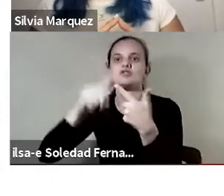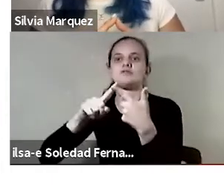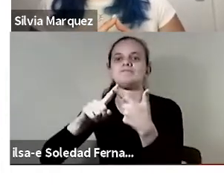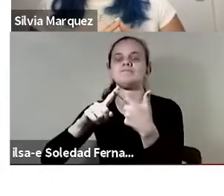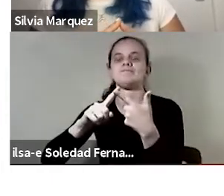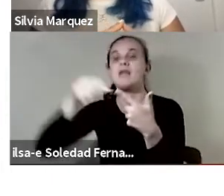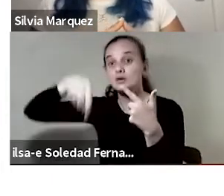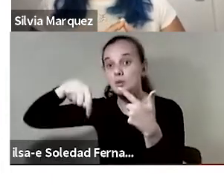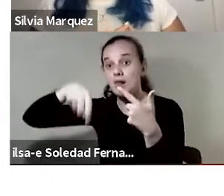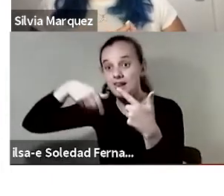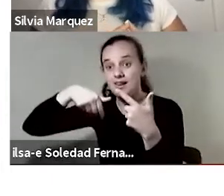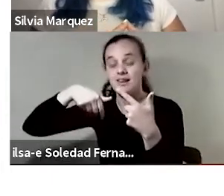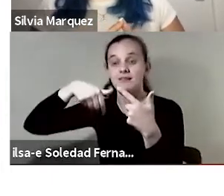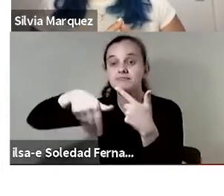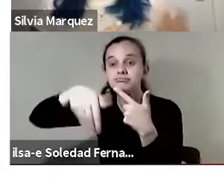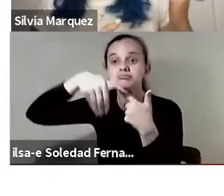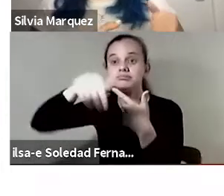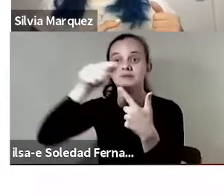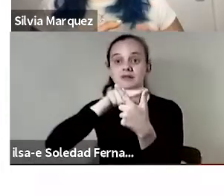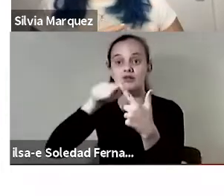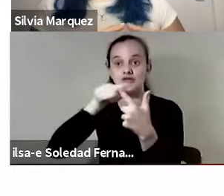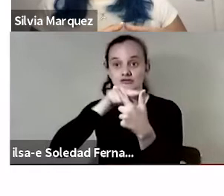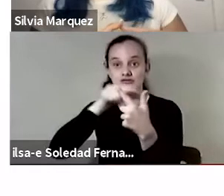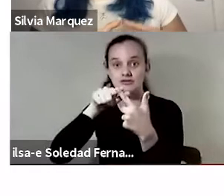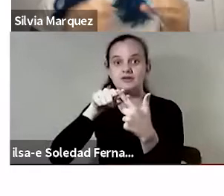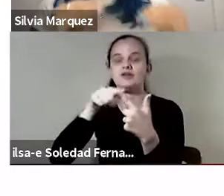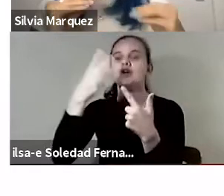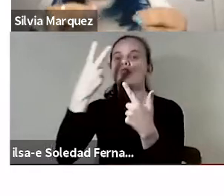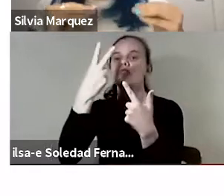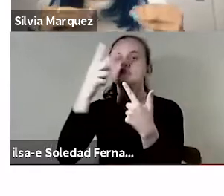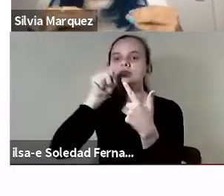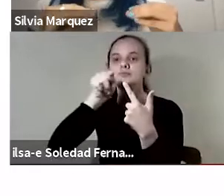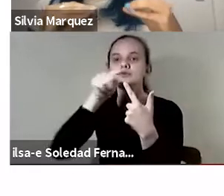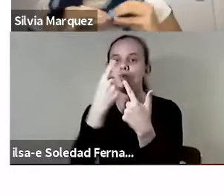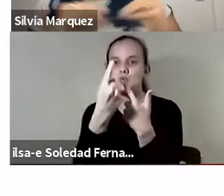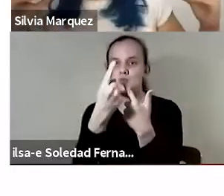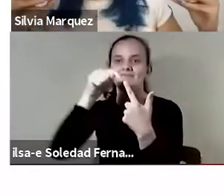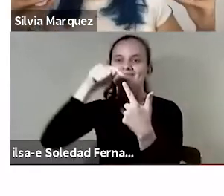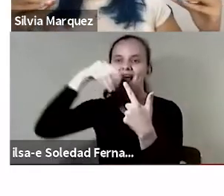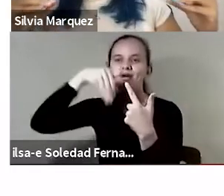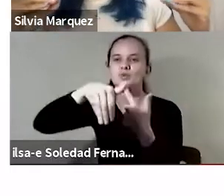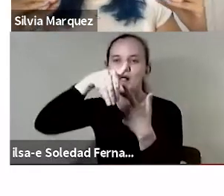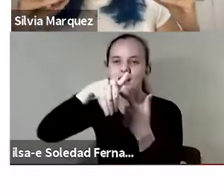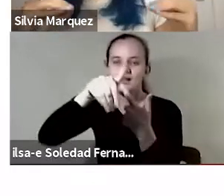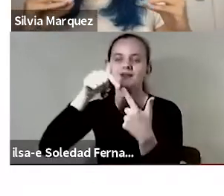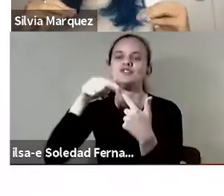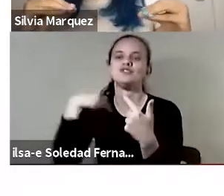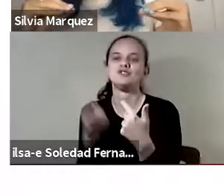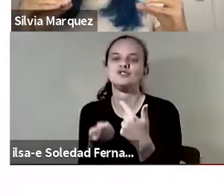publicó el 5 de junio del 2018. Actualmente las que rigen en el mundo, vamos a decir, son